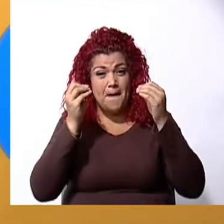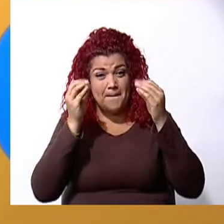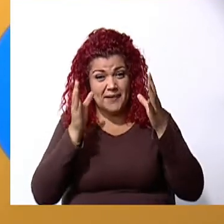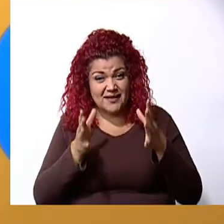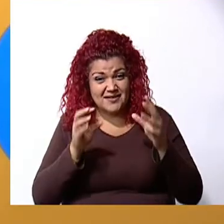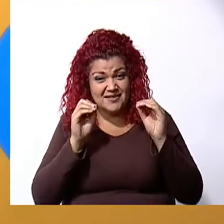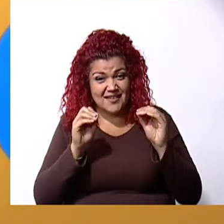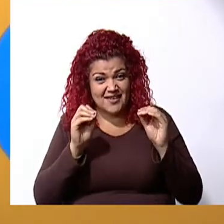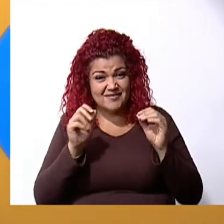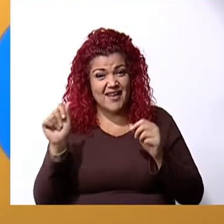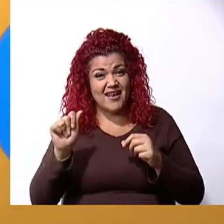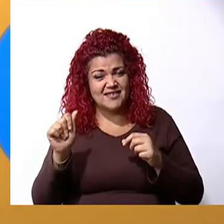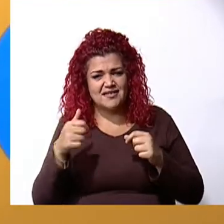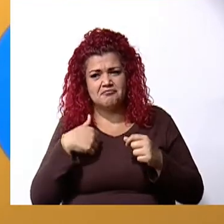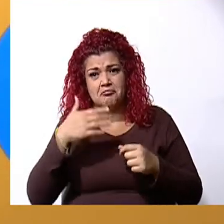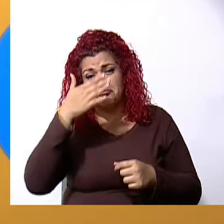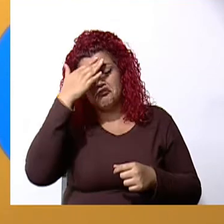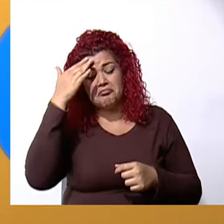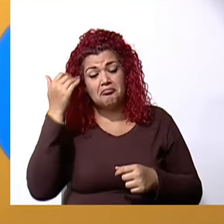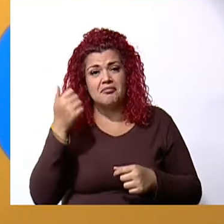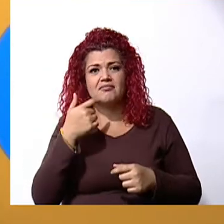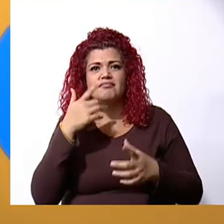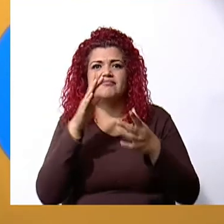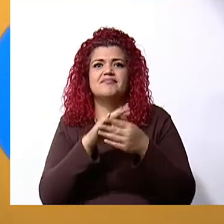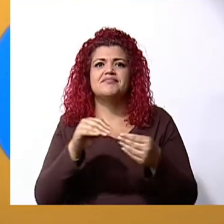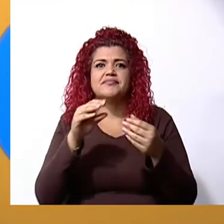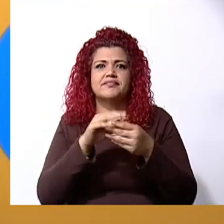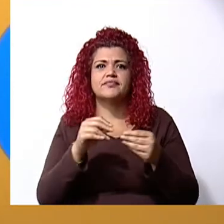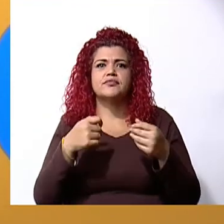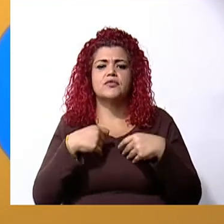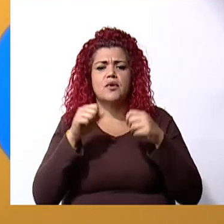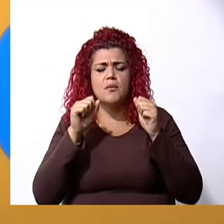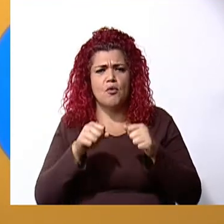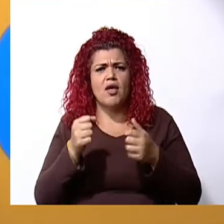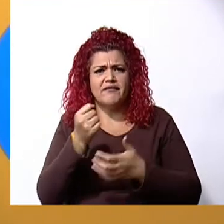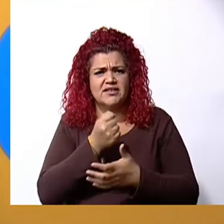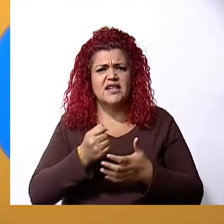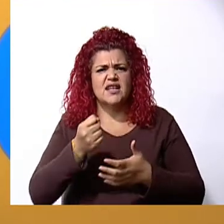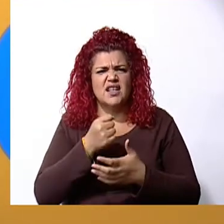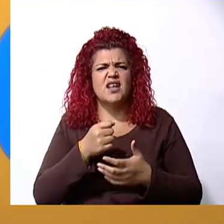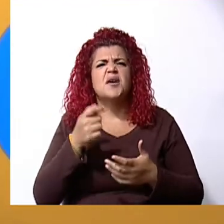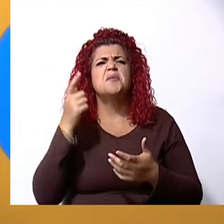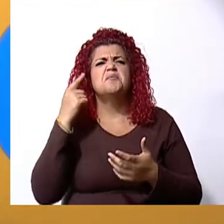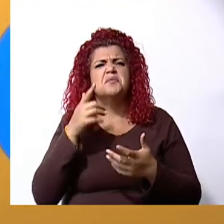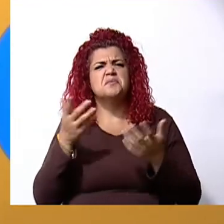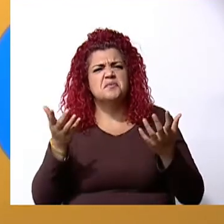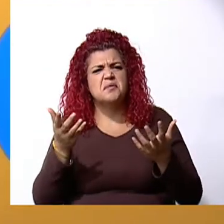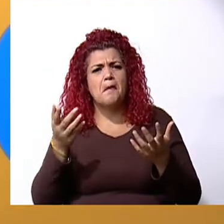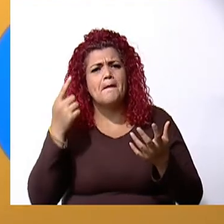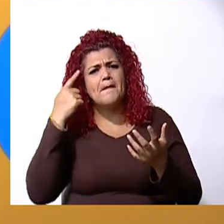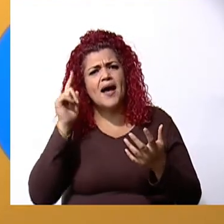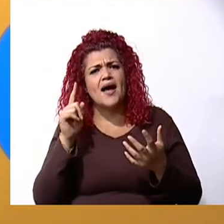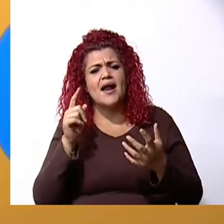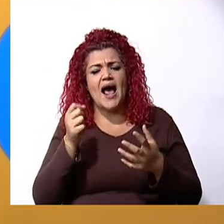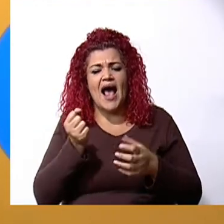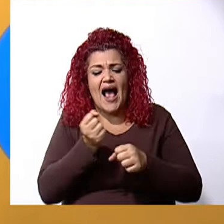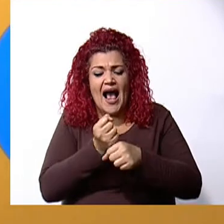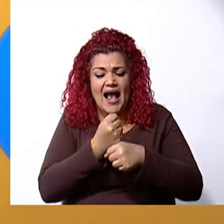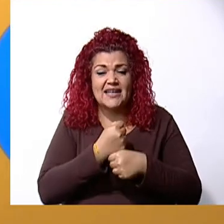Angie y a mí se nos olvidó comentarles que la receta que presentamos la semana pasada era para